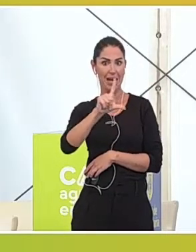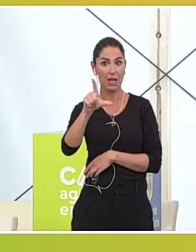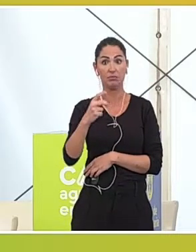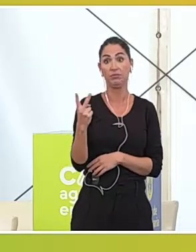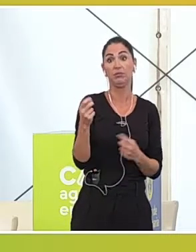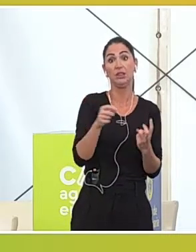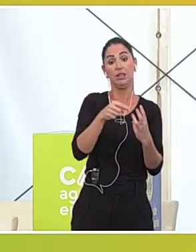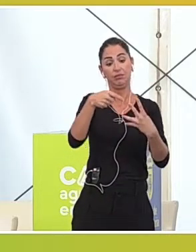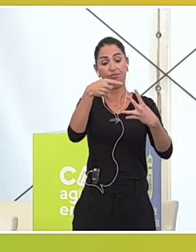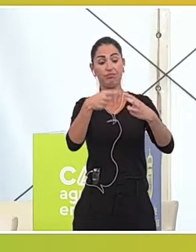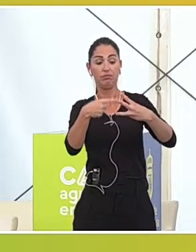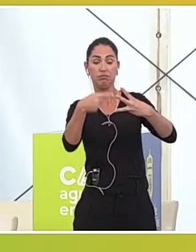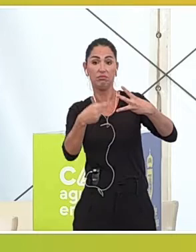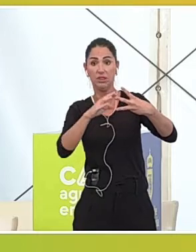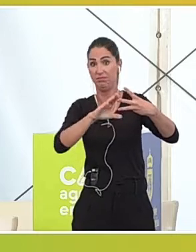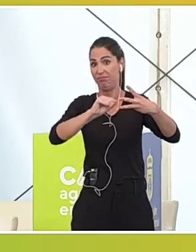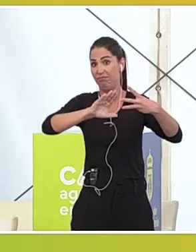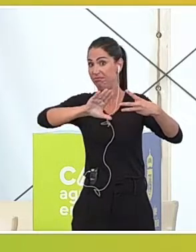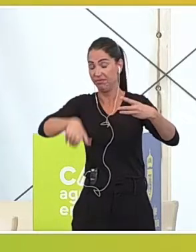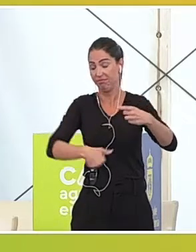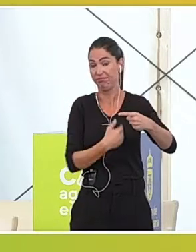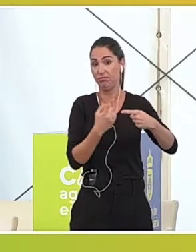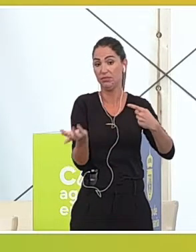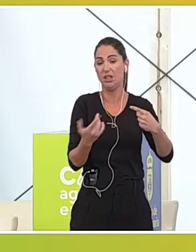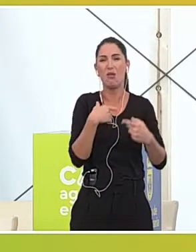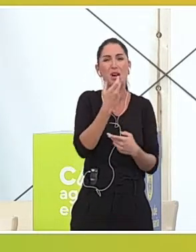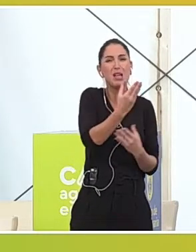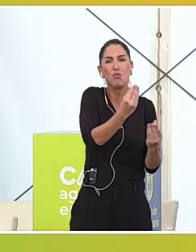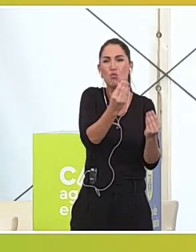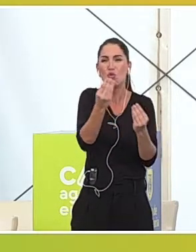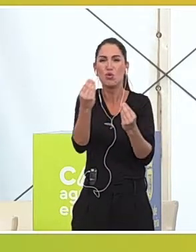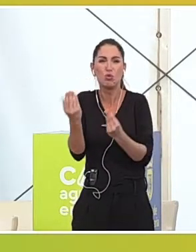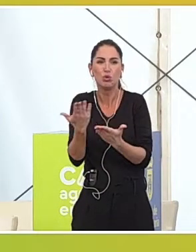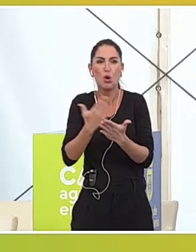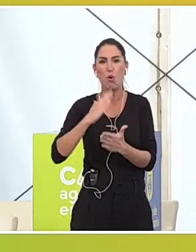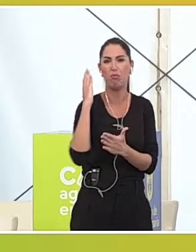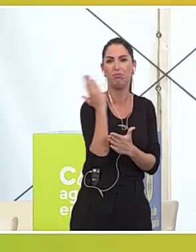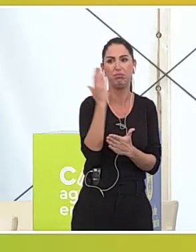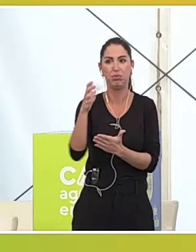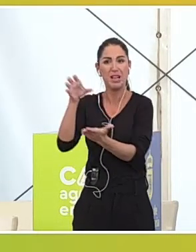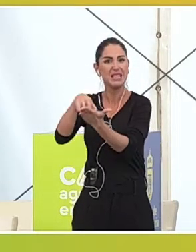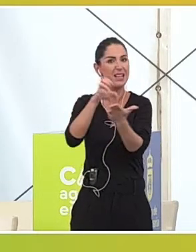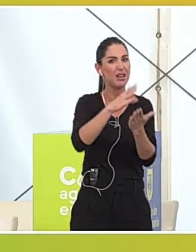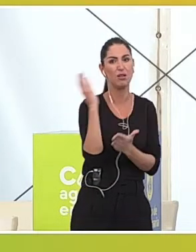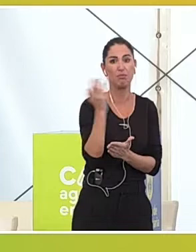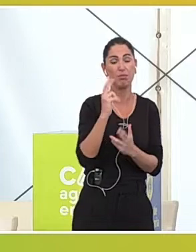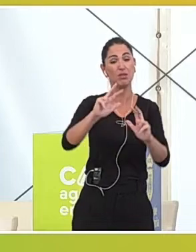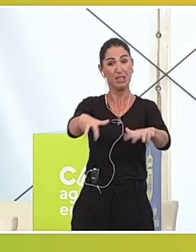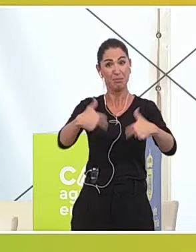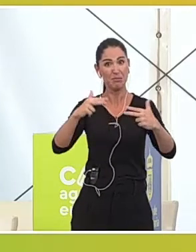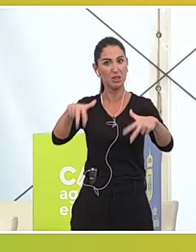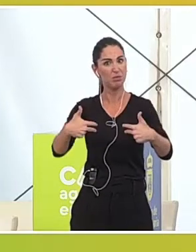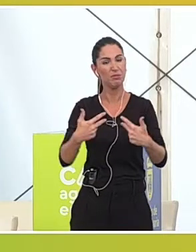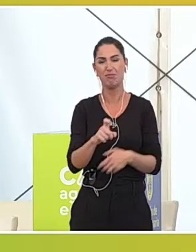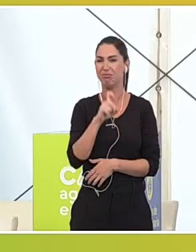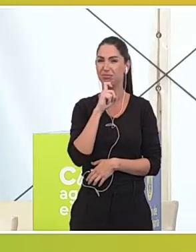fueron desechadas, una porque habían gran cantidad de instalaciones que se veían afectadas y era muy complicado el obtener las autorizaciones, y